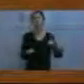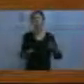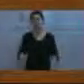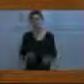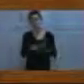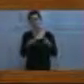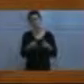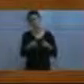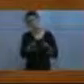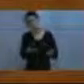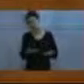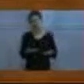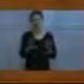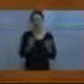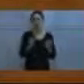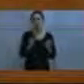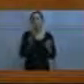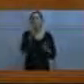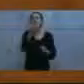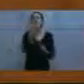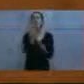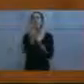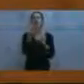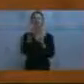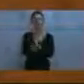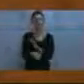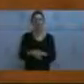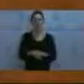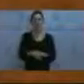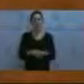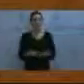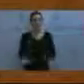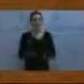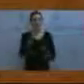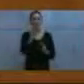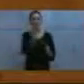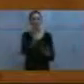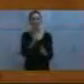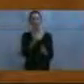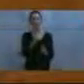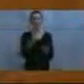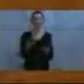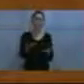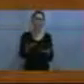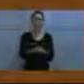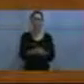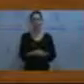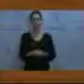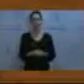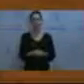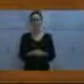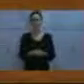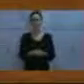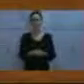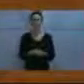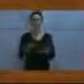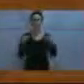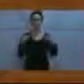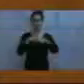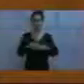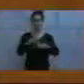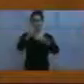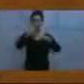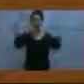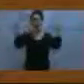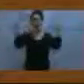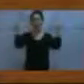de ilustrar el debate adecuadamente. Nos encontramos, de un lado, con que la red